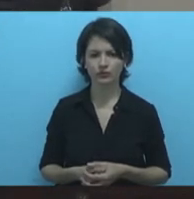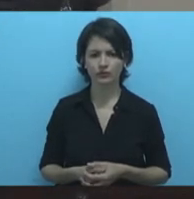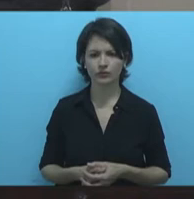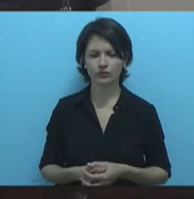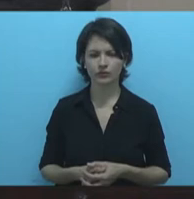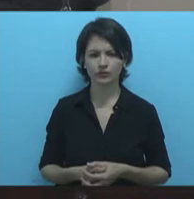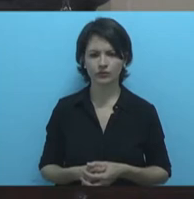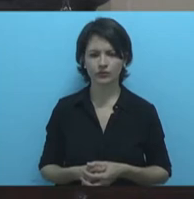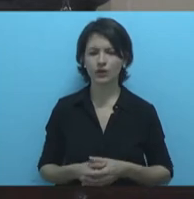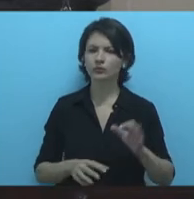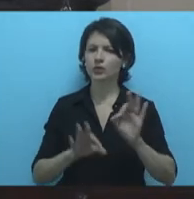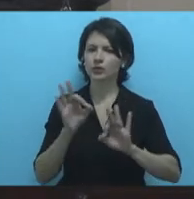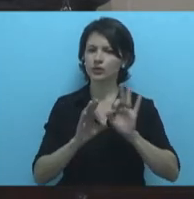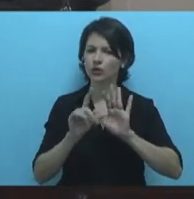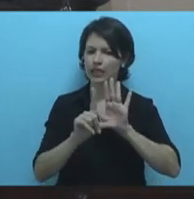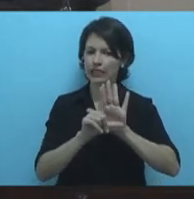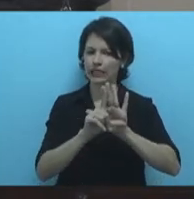proyecto de ley